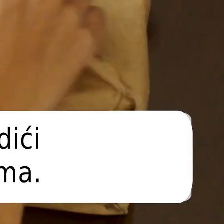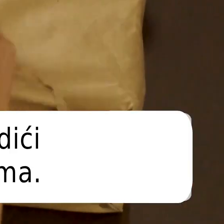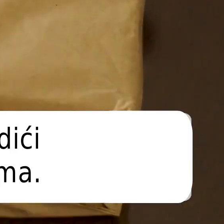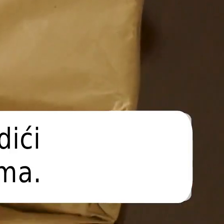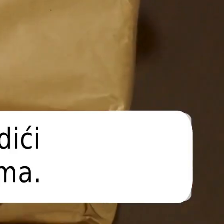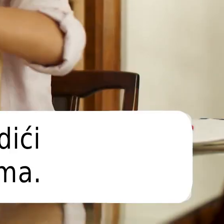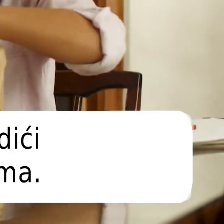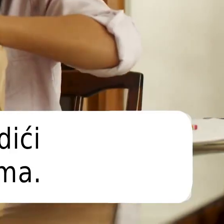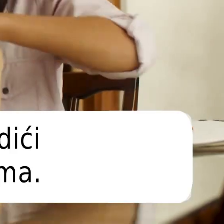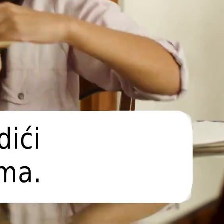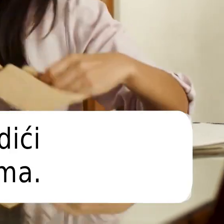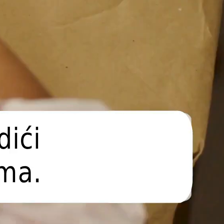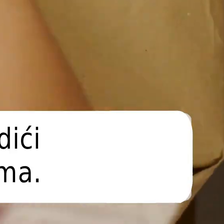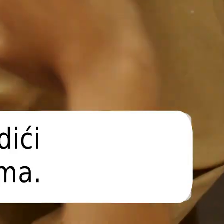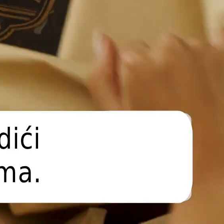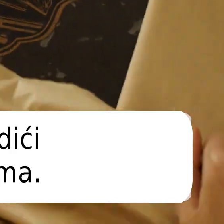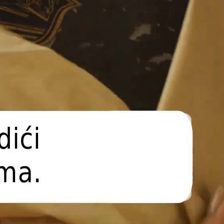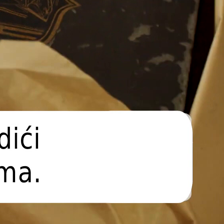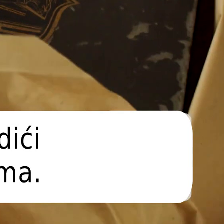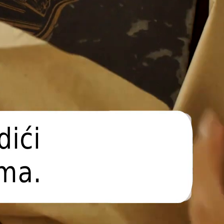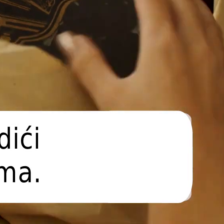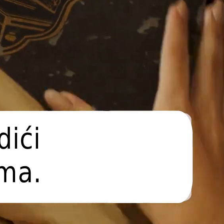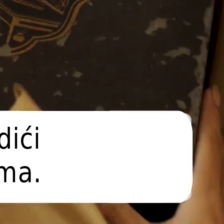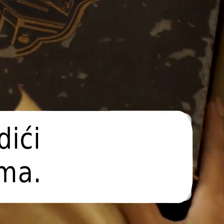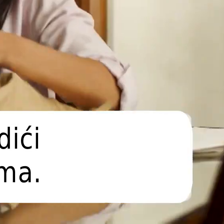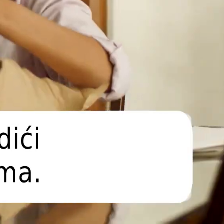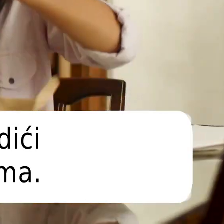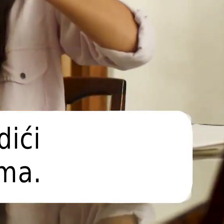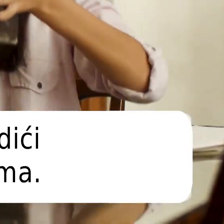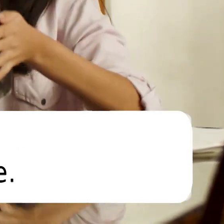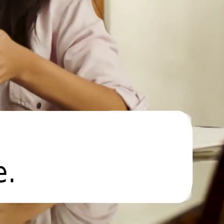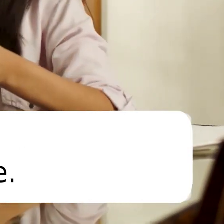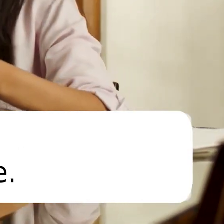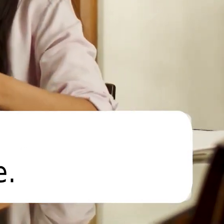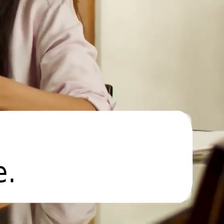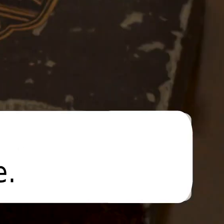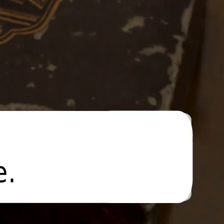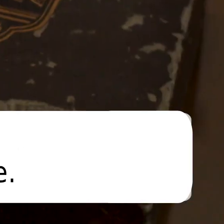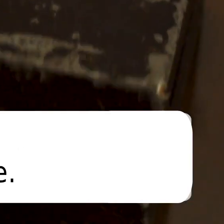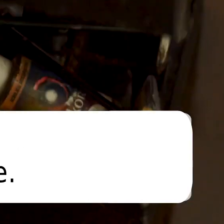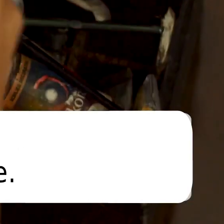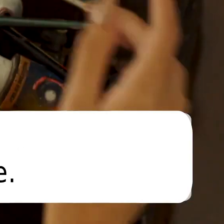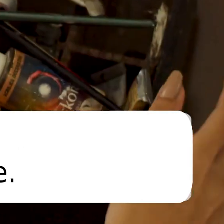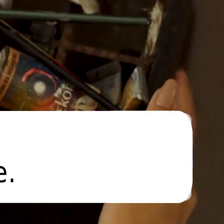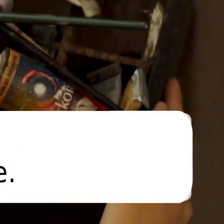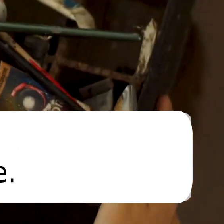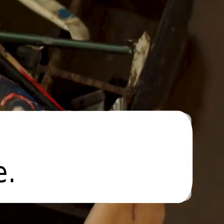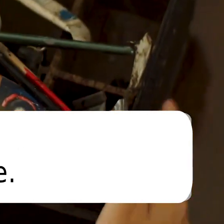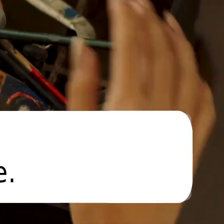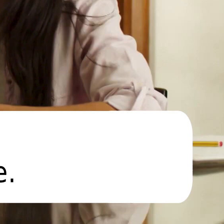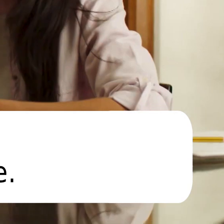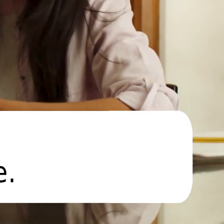una sabiduría que los va a llevar más allá de las cuestiones del momento. Le van a dar panorámica a las inquietudes de